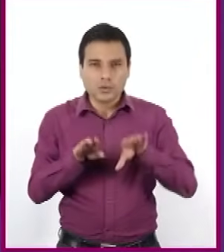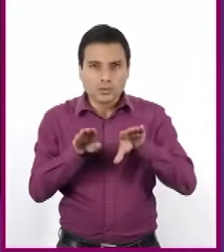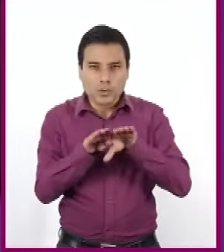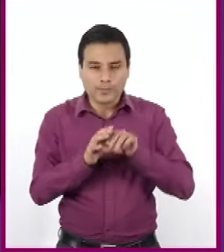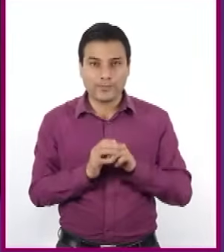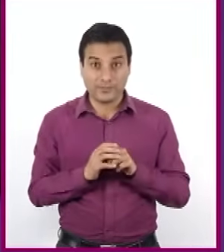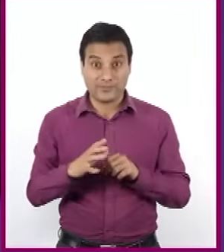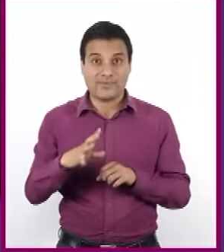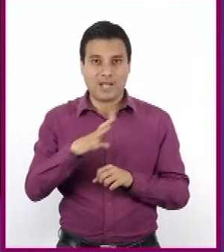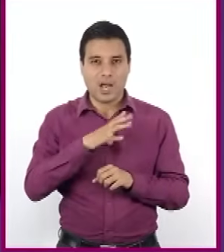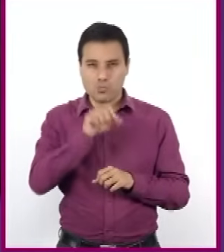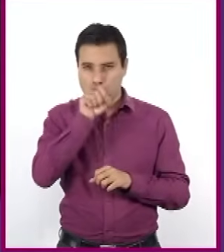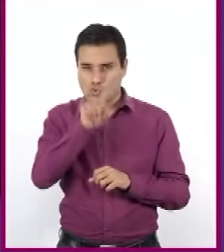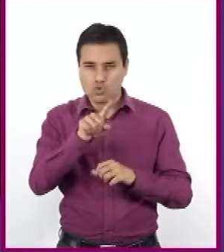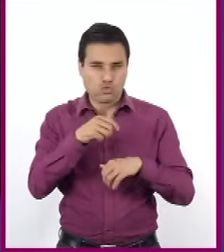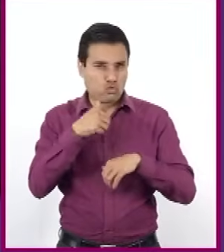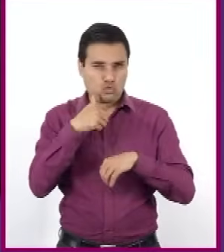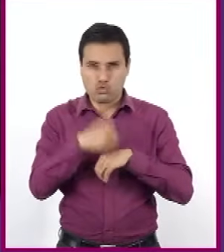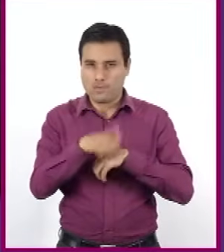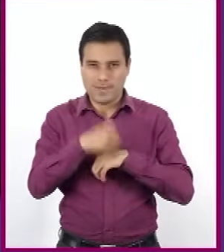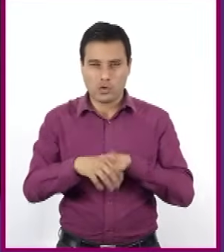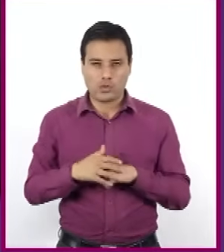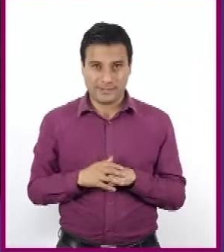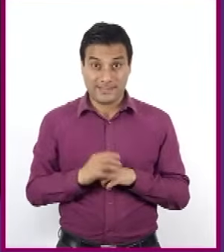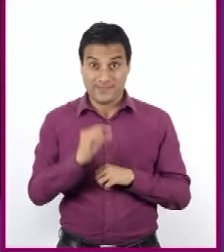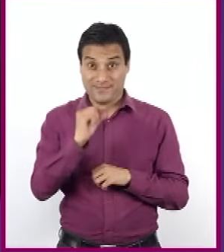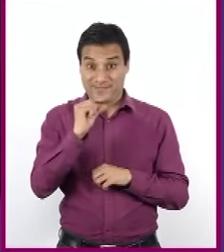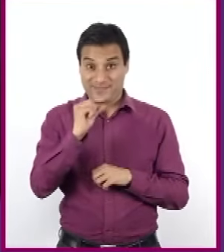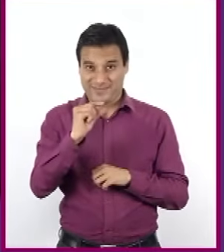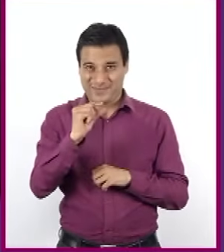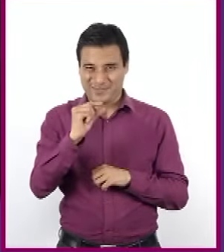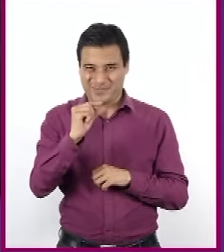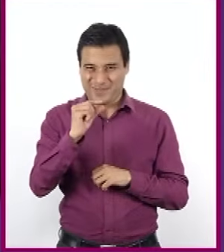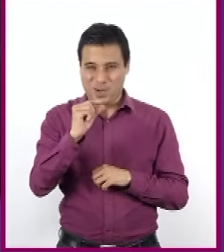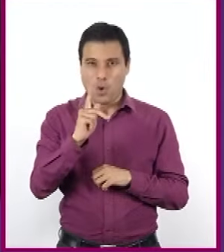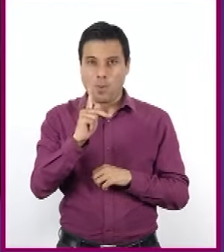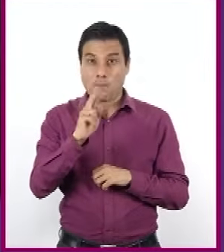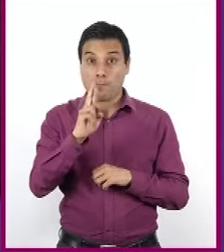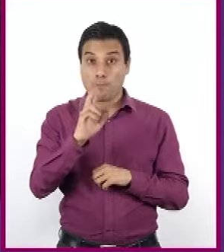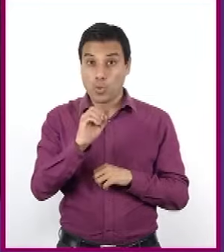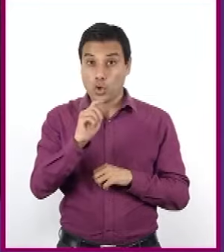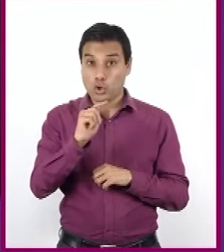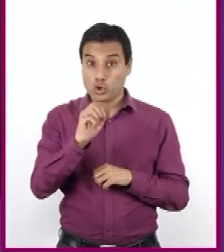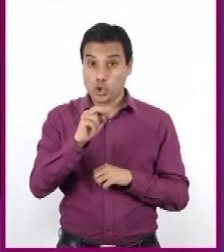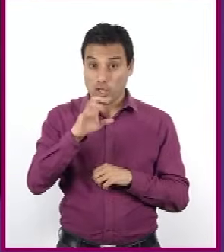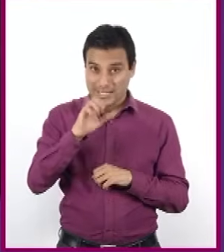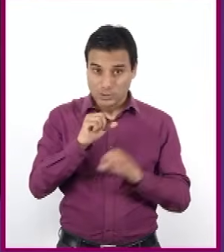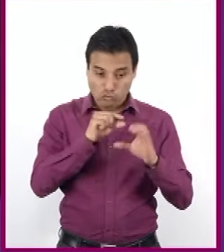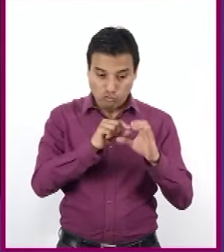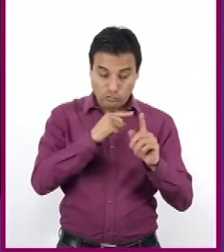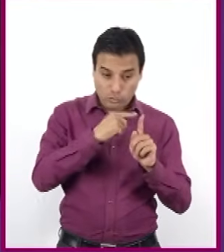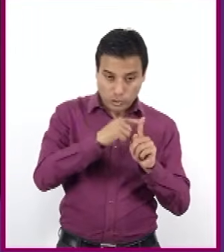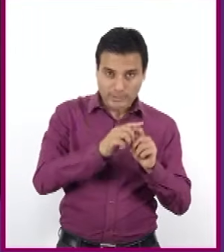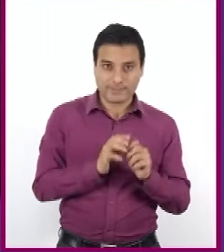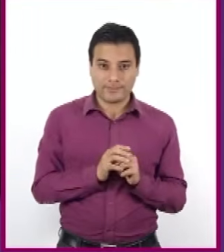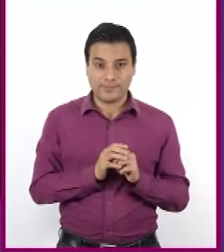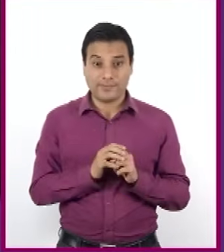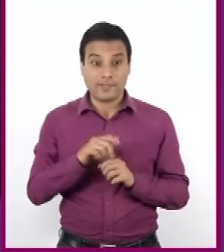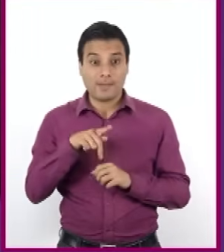tienen el mismo número de protones, pero distinto número de neutrones, de ahí que su masa atómica sea